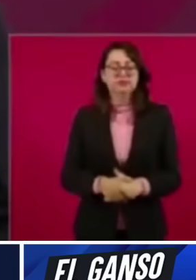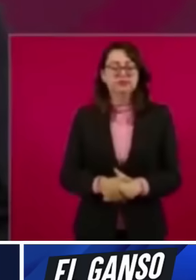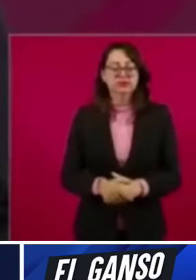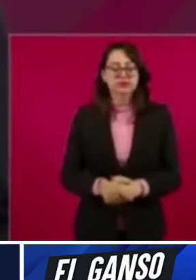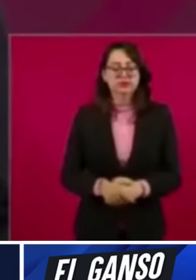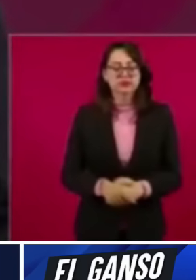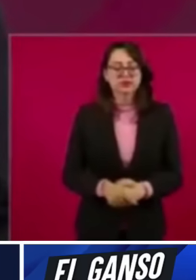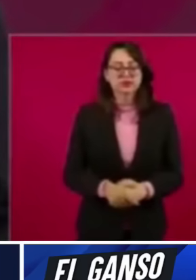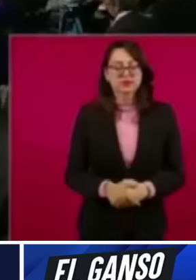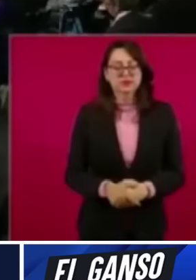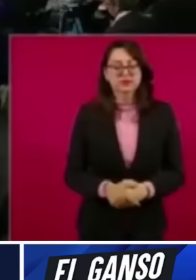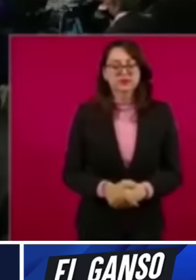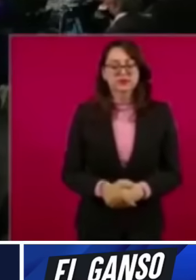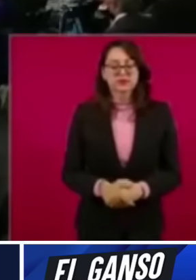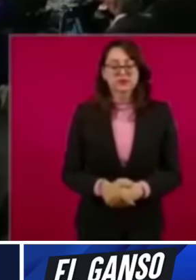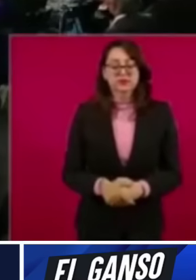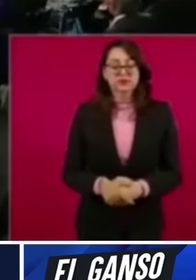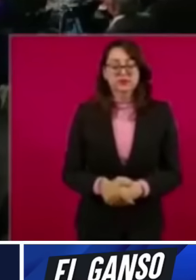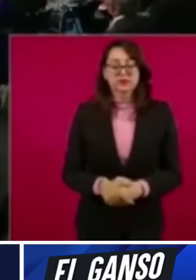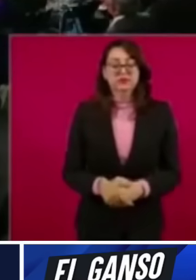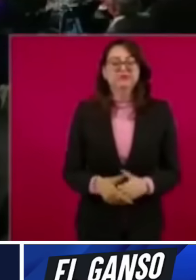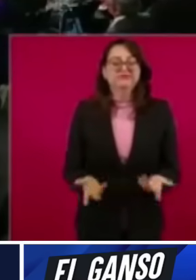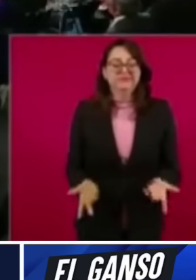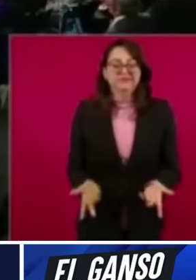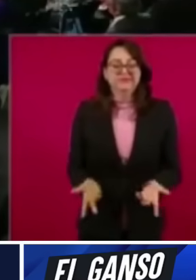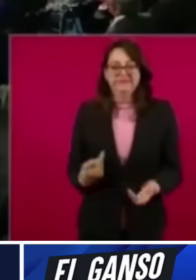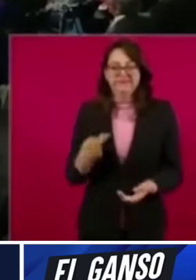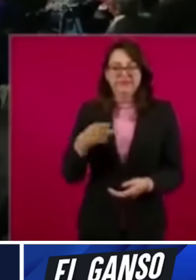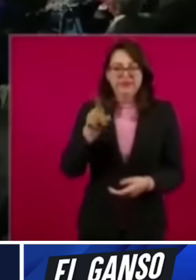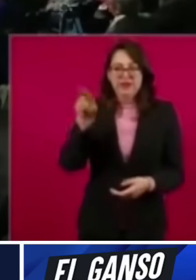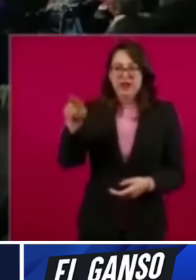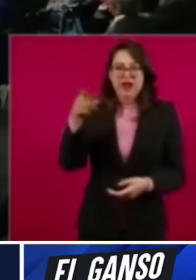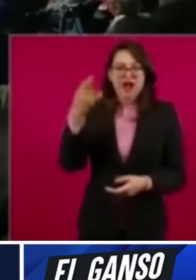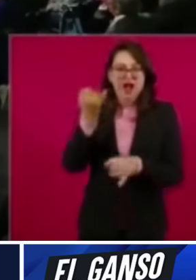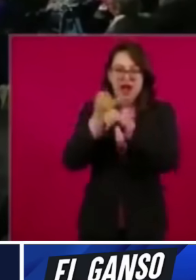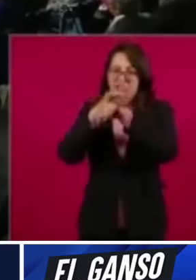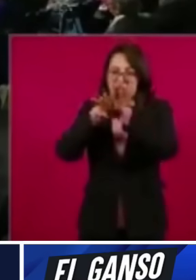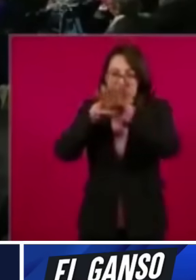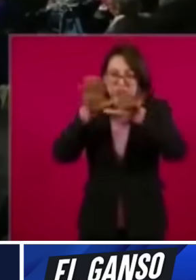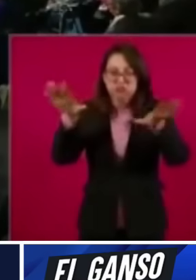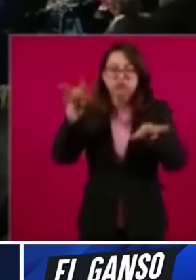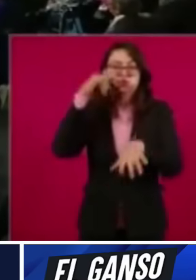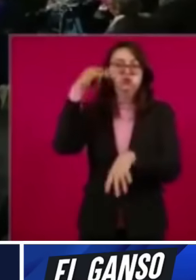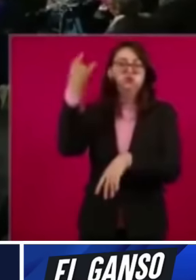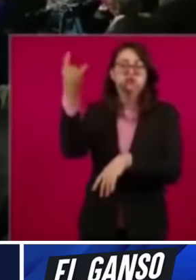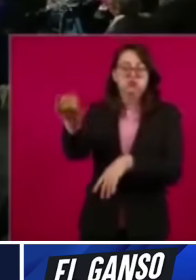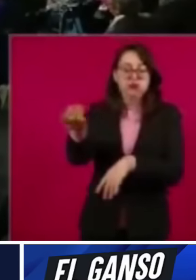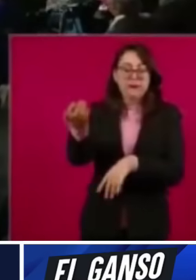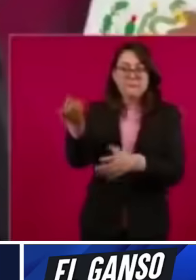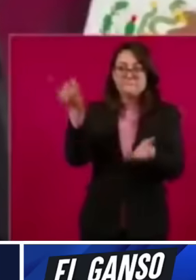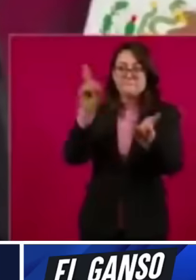Sí, pero pasaron de noche, con todo respeto.